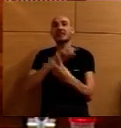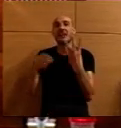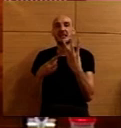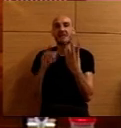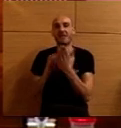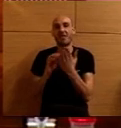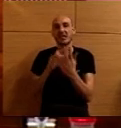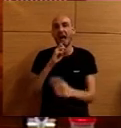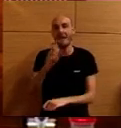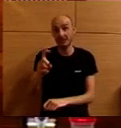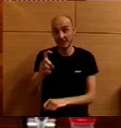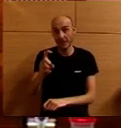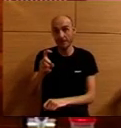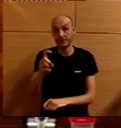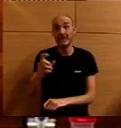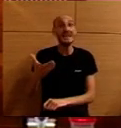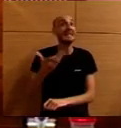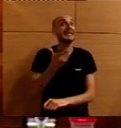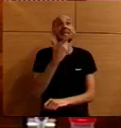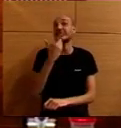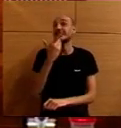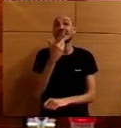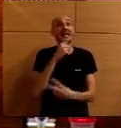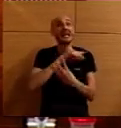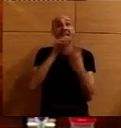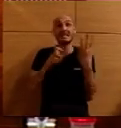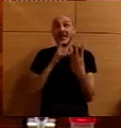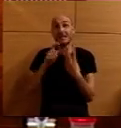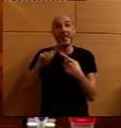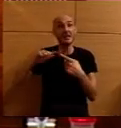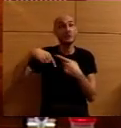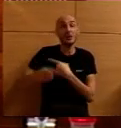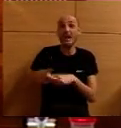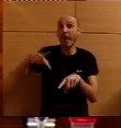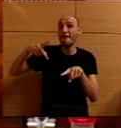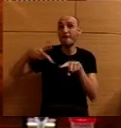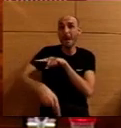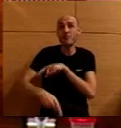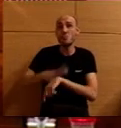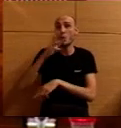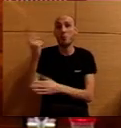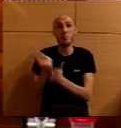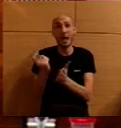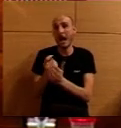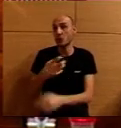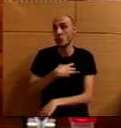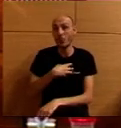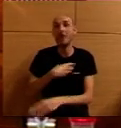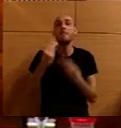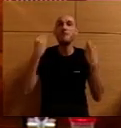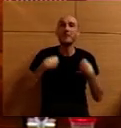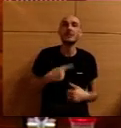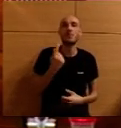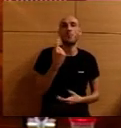el caso de que se haya cortado a alguno de los suministros por impagos, existe una cosa también dentro de las